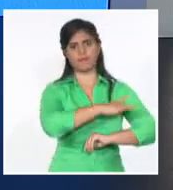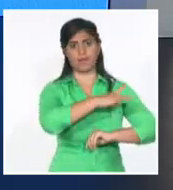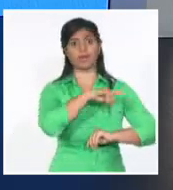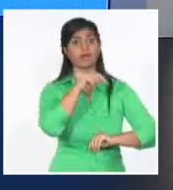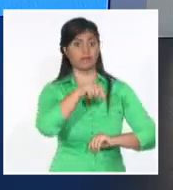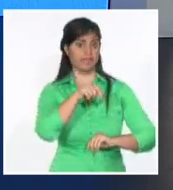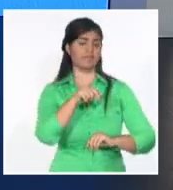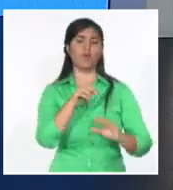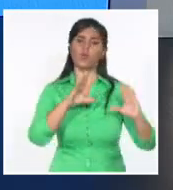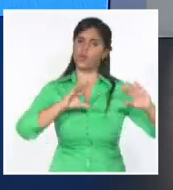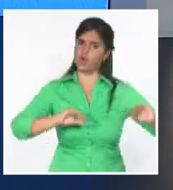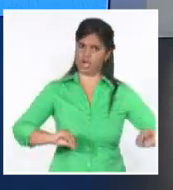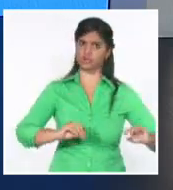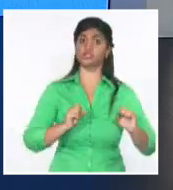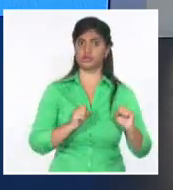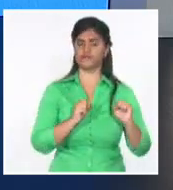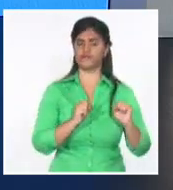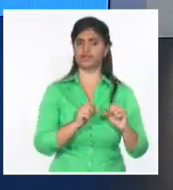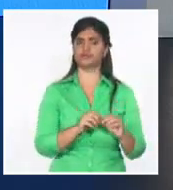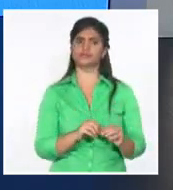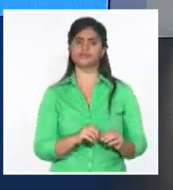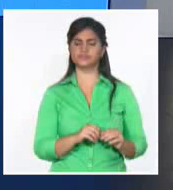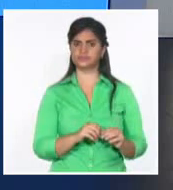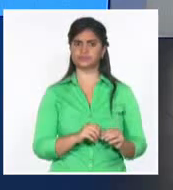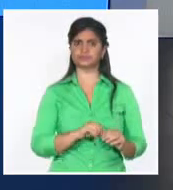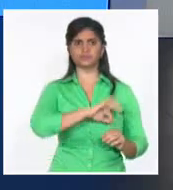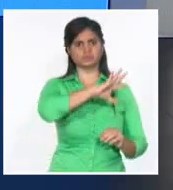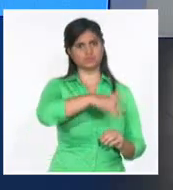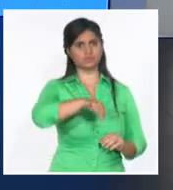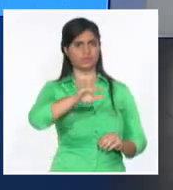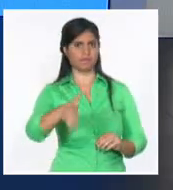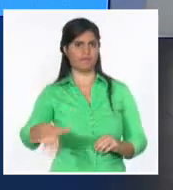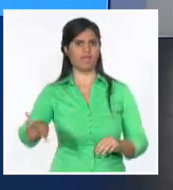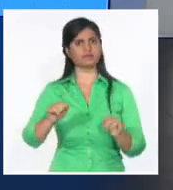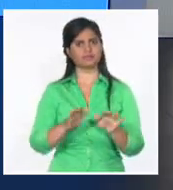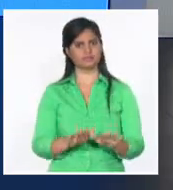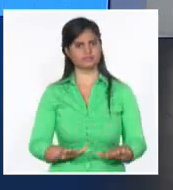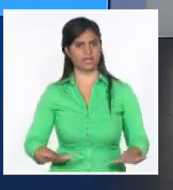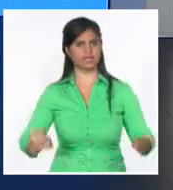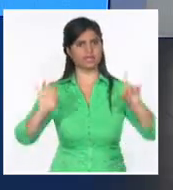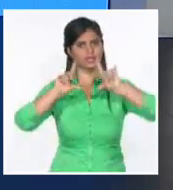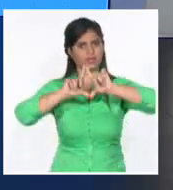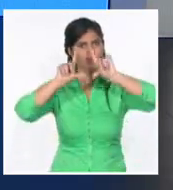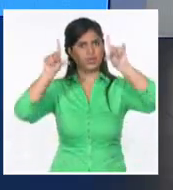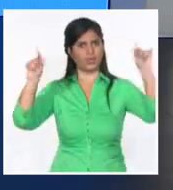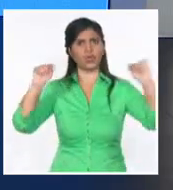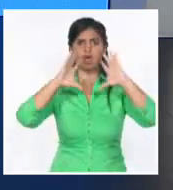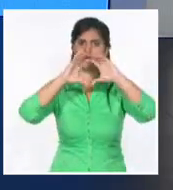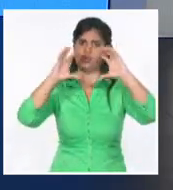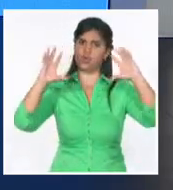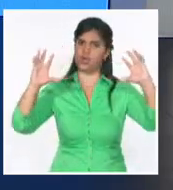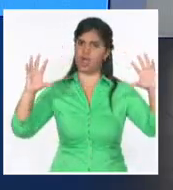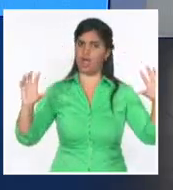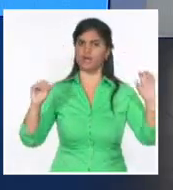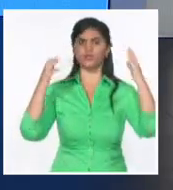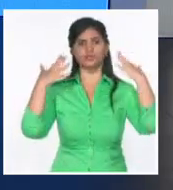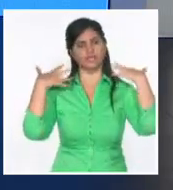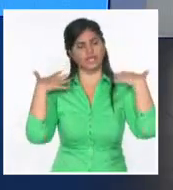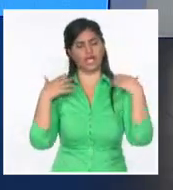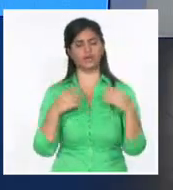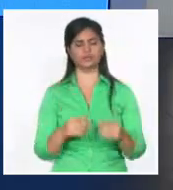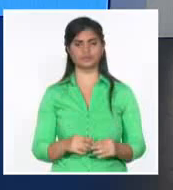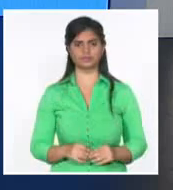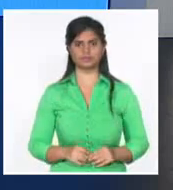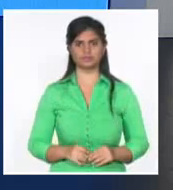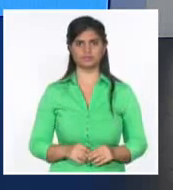del día. El resto de la costa norte, oleaje en el centro y poco oleaje para la zona oriental. Todo el litoral sur pues tendrá mar tranquila, excepto en el sur de Pinar del Río y el municipio